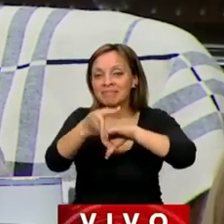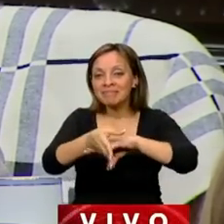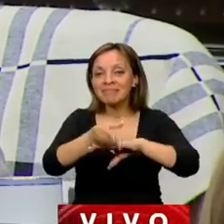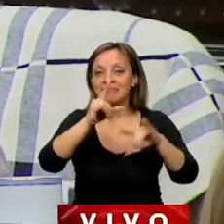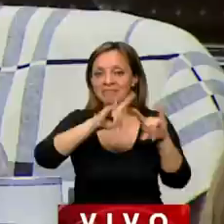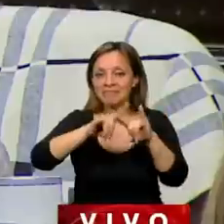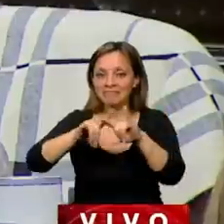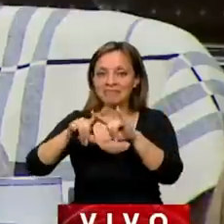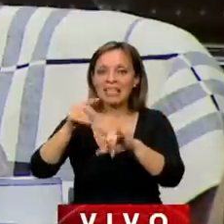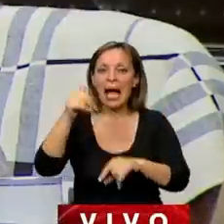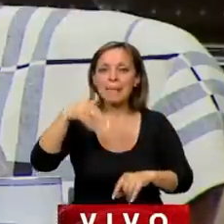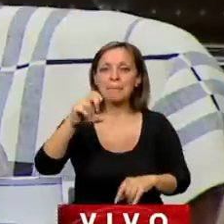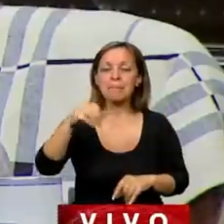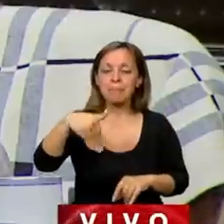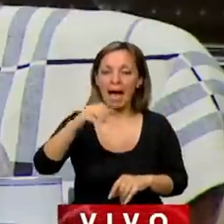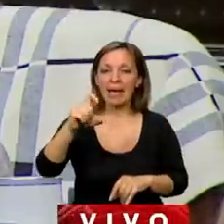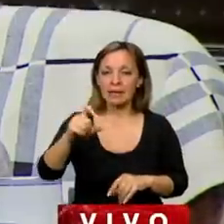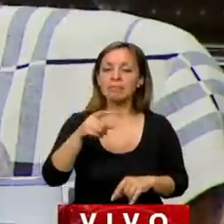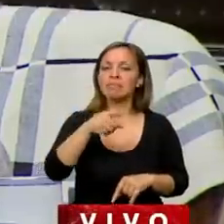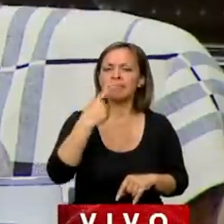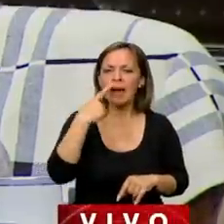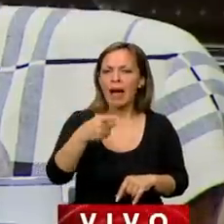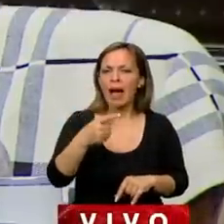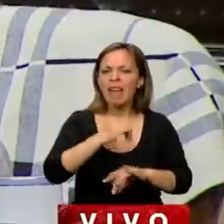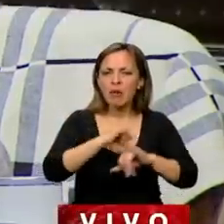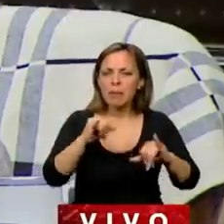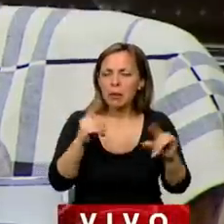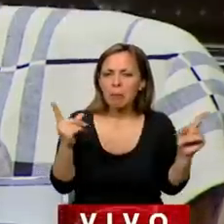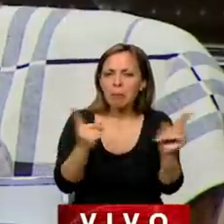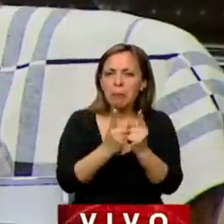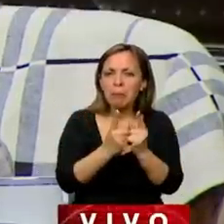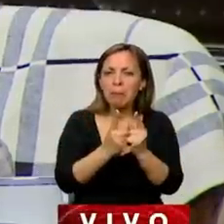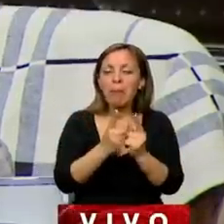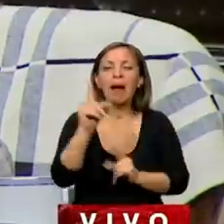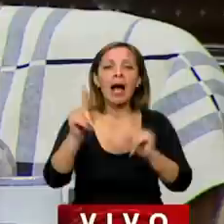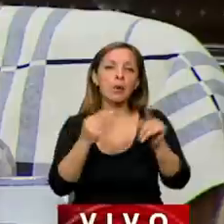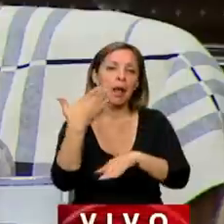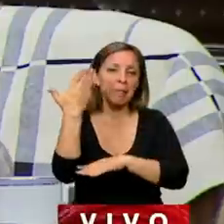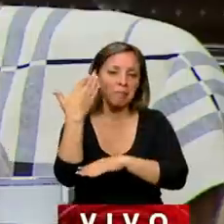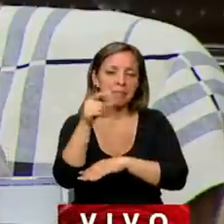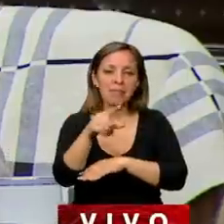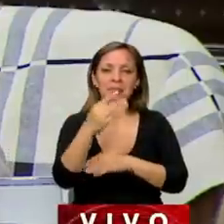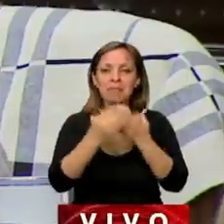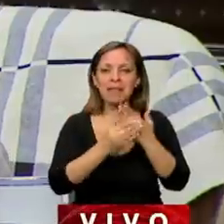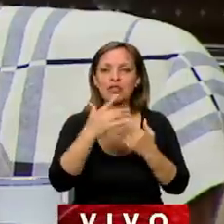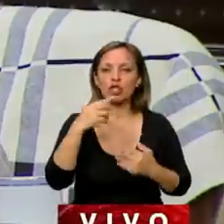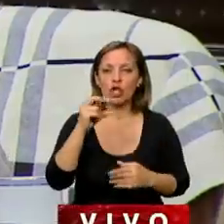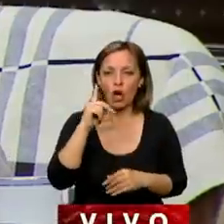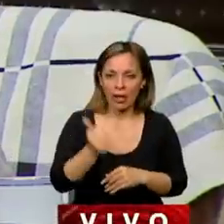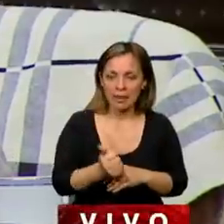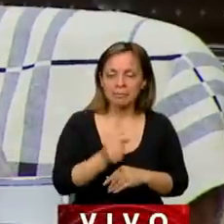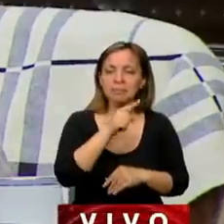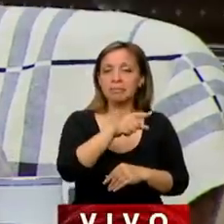ANMAC, se encuentra que hay muy poca información. Hay algunas declaraciones del ministro Soria, este programa depende, y el ANMAC